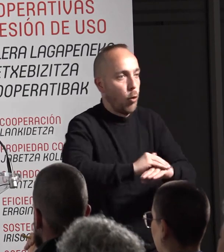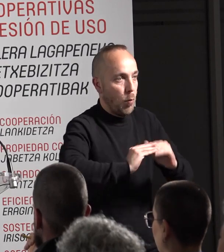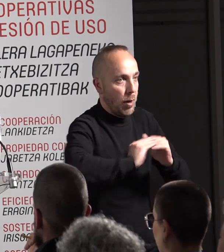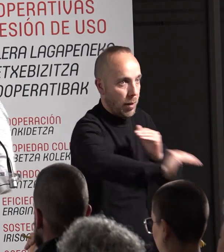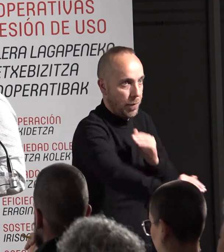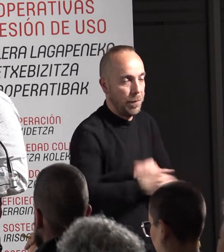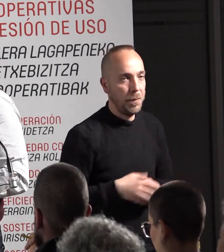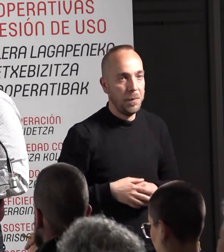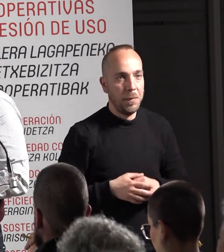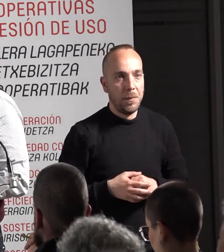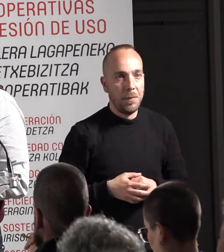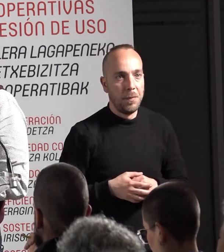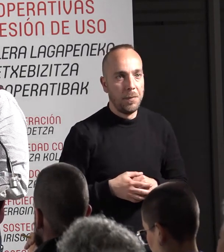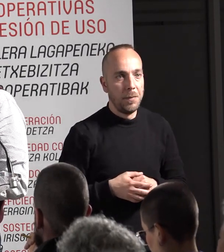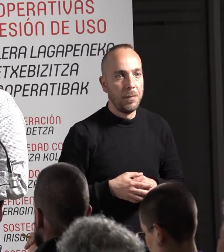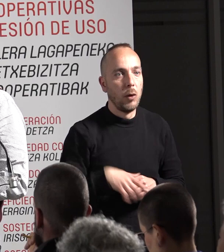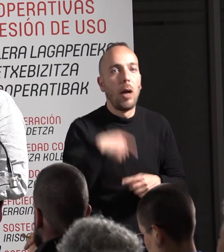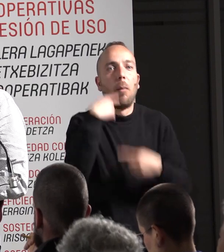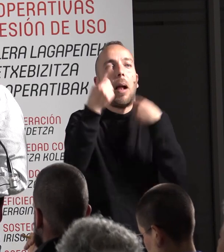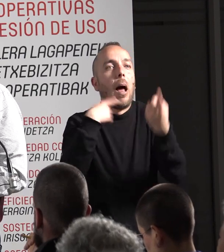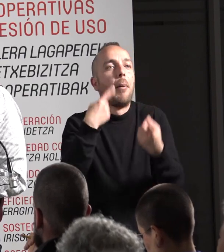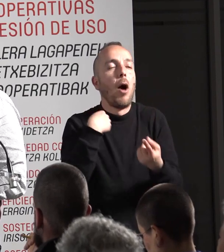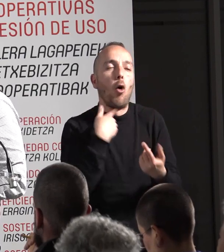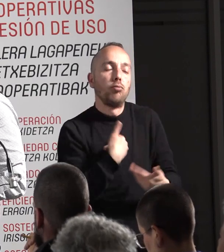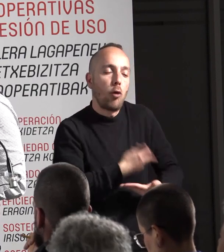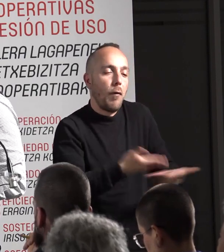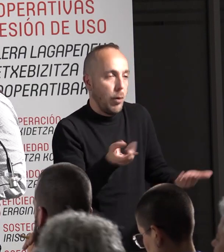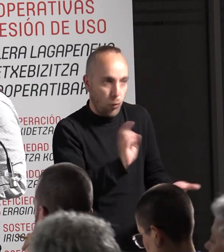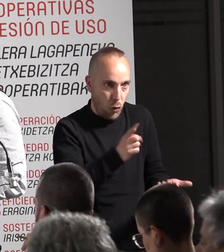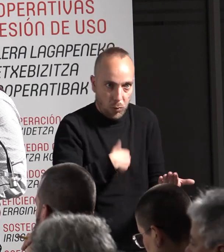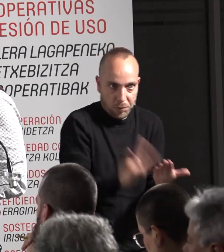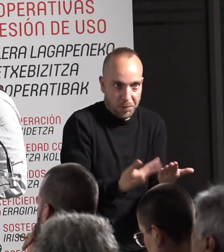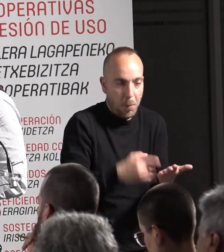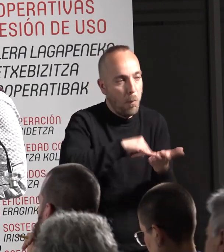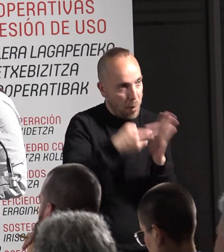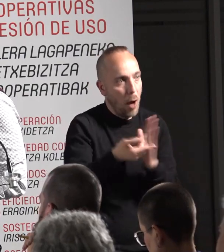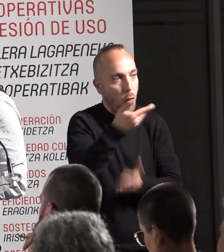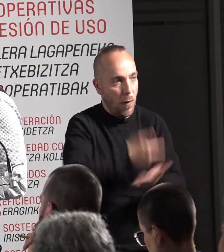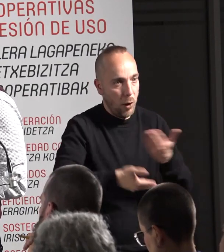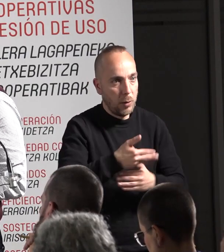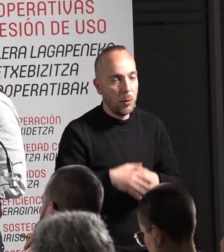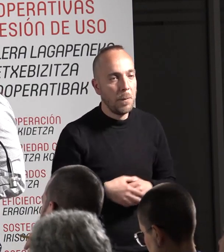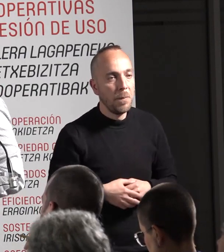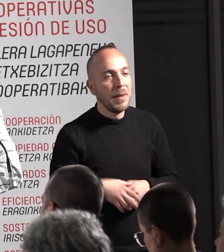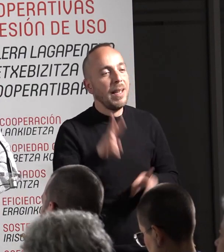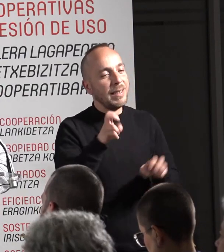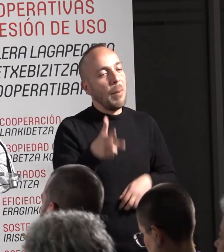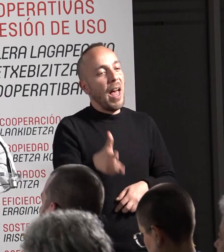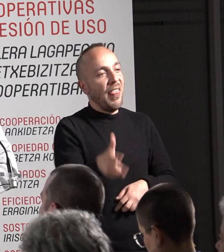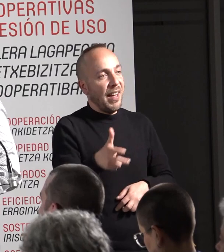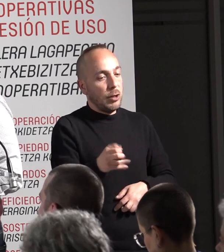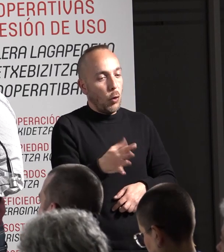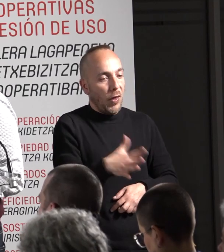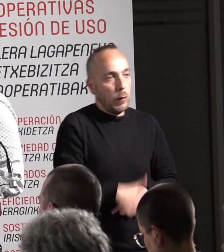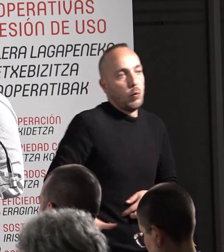Es algo que va más allá de las palabras o de la buena fe inicial. Bueno, la vida del derecho de superficie pues será una vida